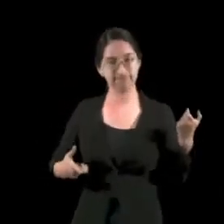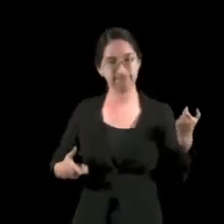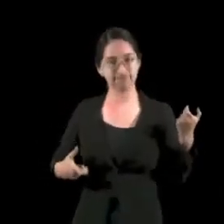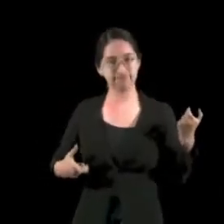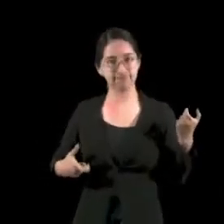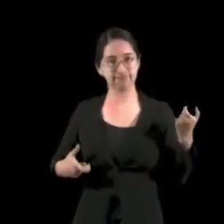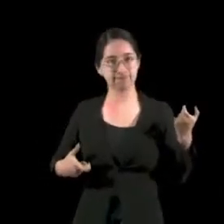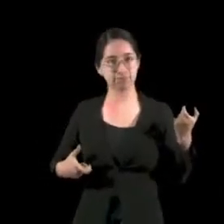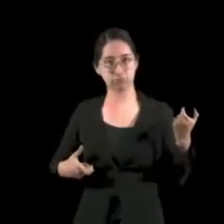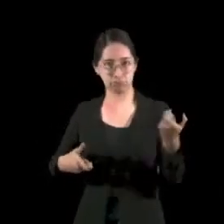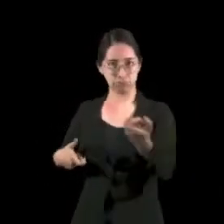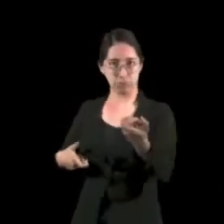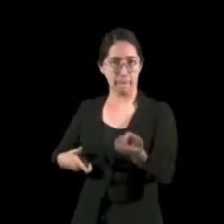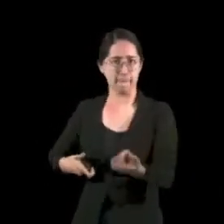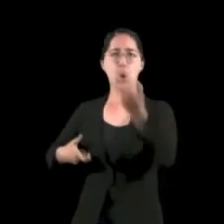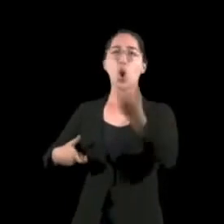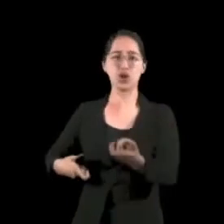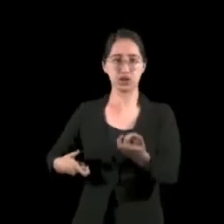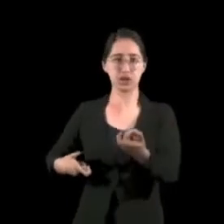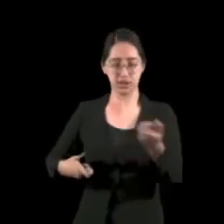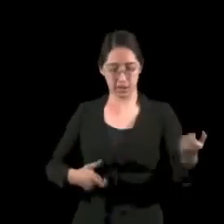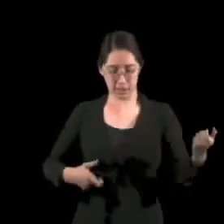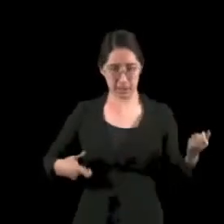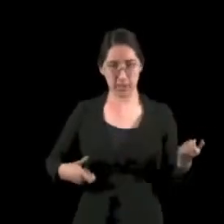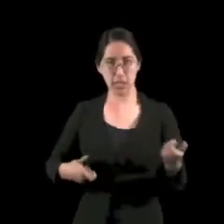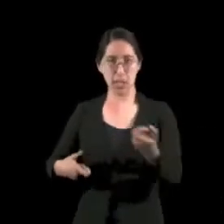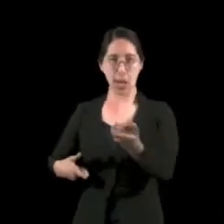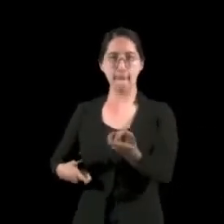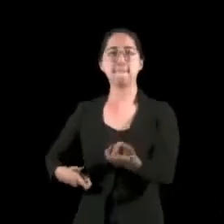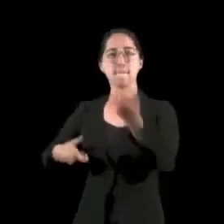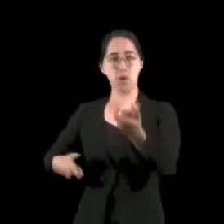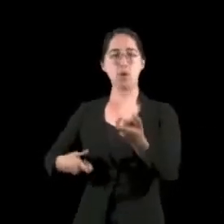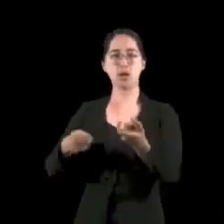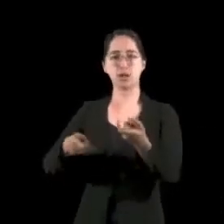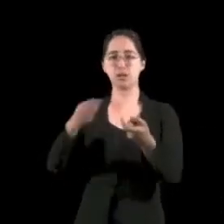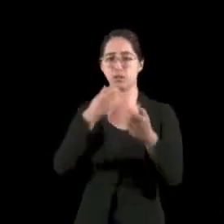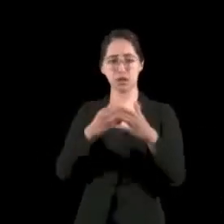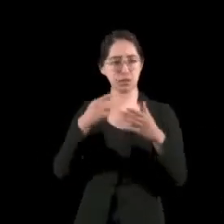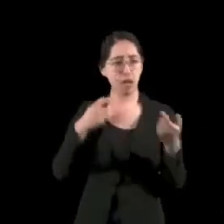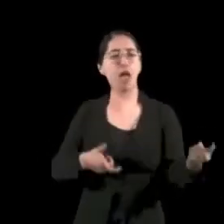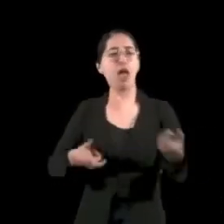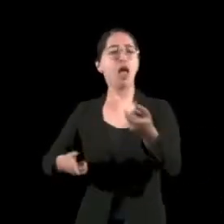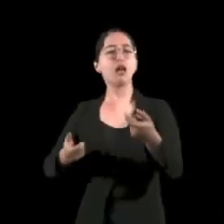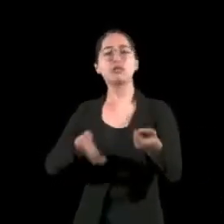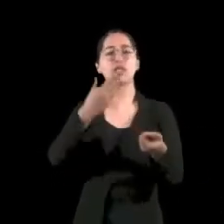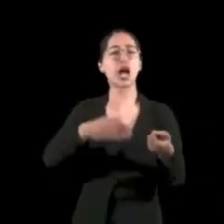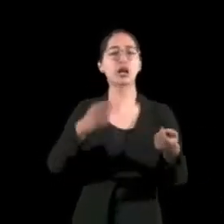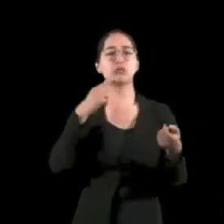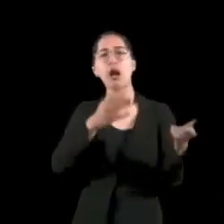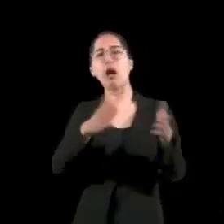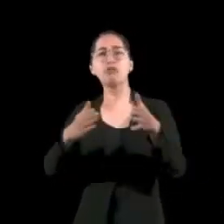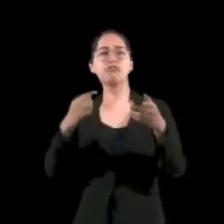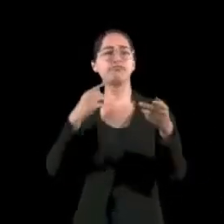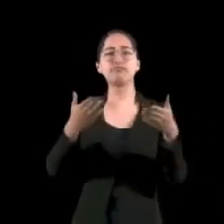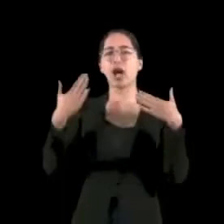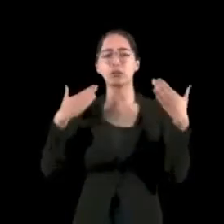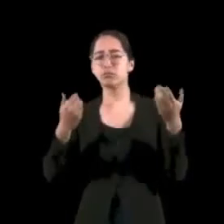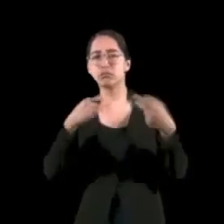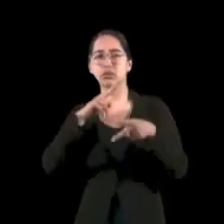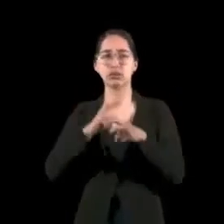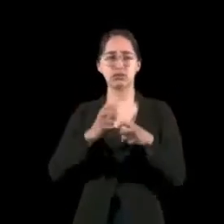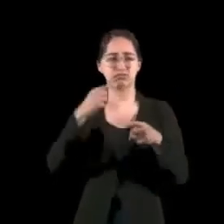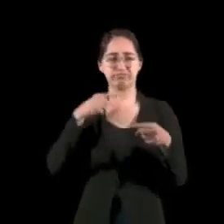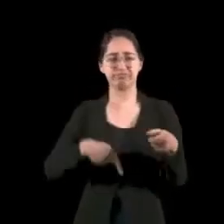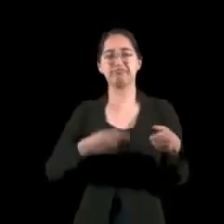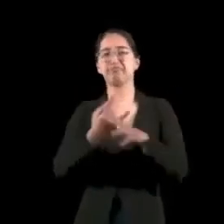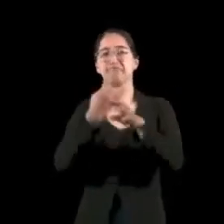de un solo tiro, que no sé, mejor dicho, ni casi ni para cacería los campesinos en las casas. Entonces, en ese sentido, por lo menos en lo que yo